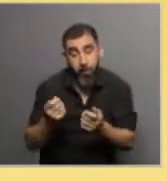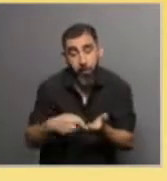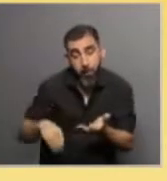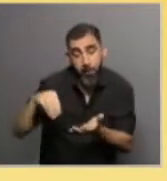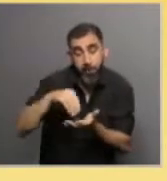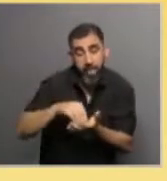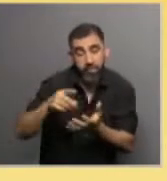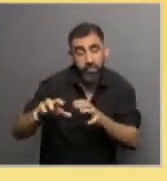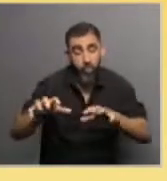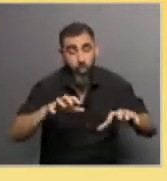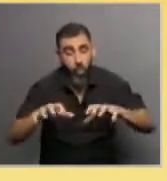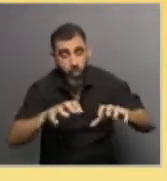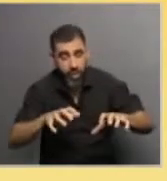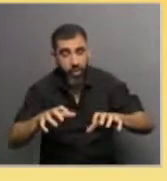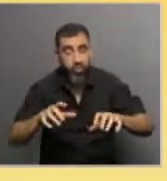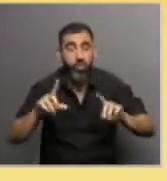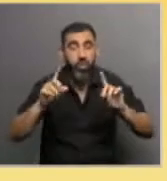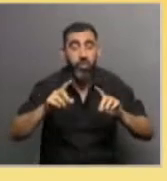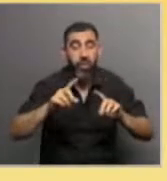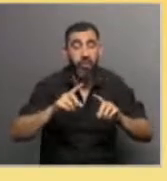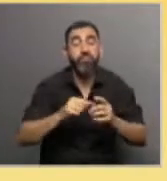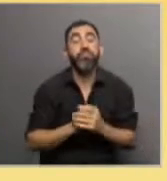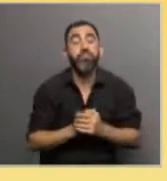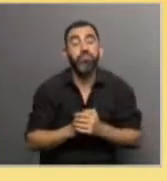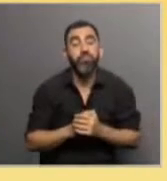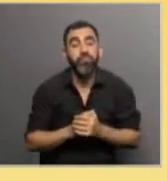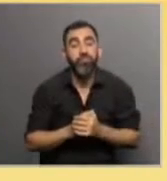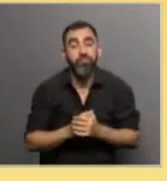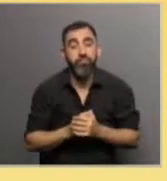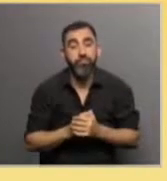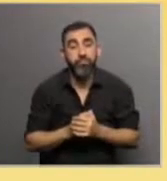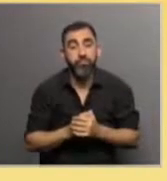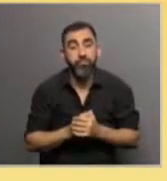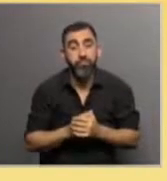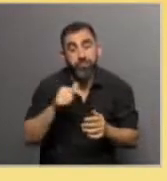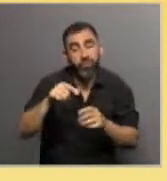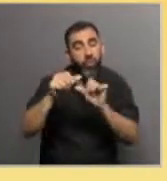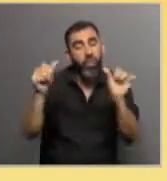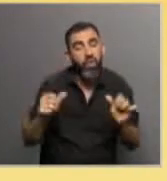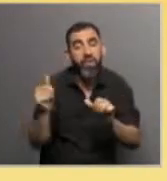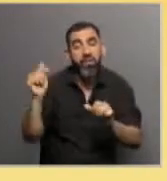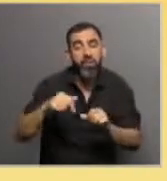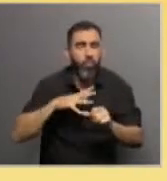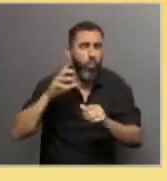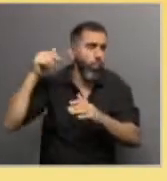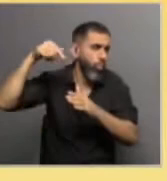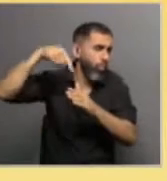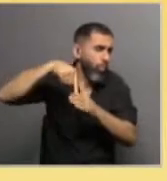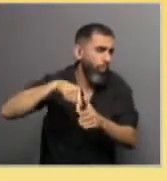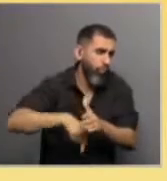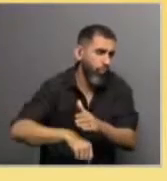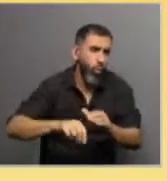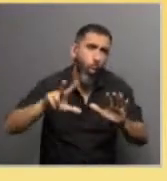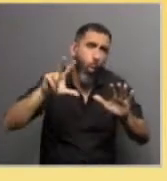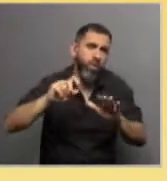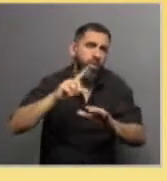esas perturbaciones térmicas a nivel del manto, porque estamos hablando de magmas que se generan a gran profundidad, más de 80,